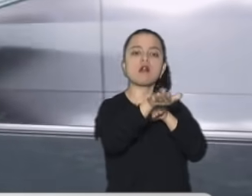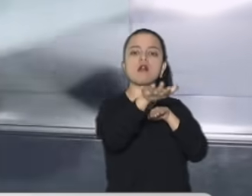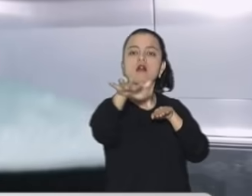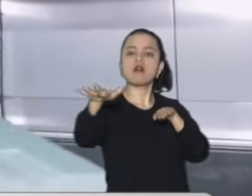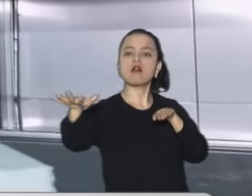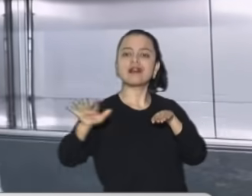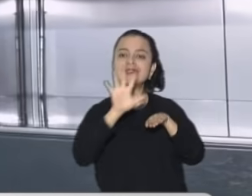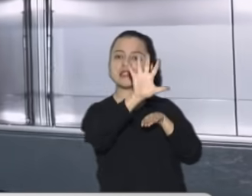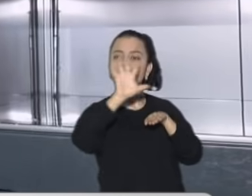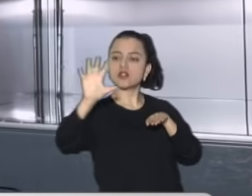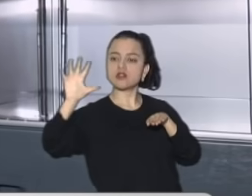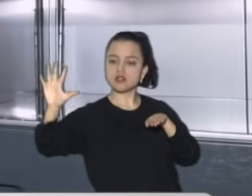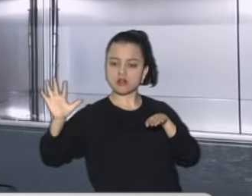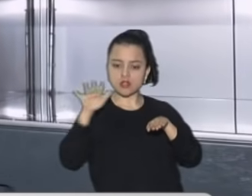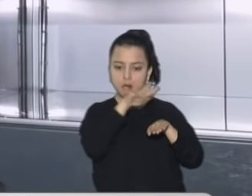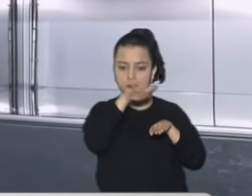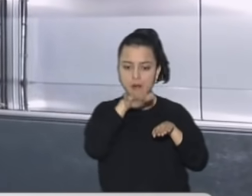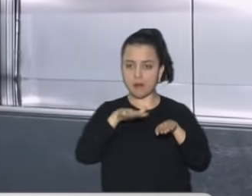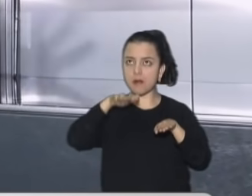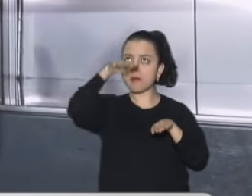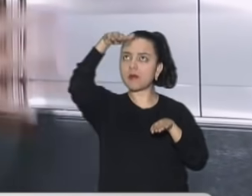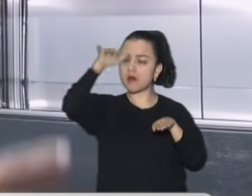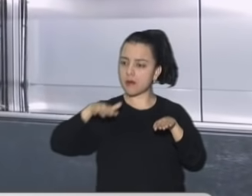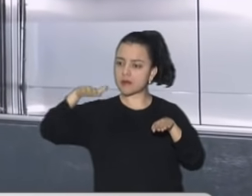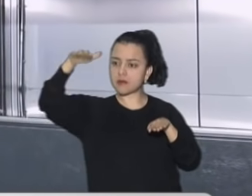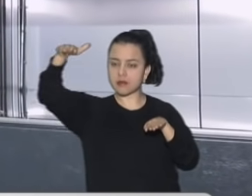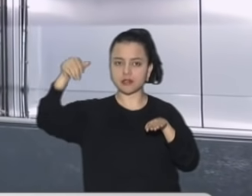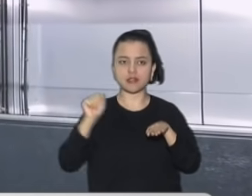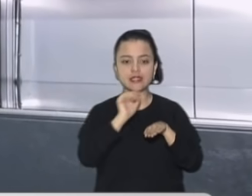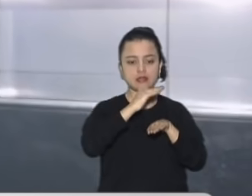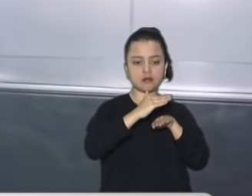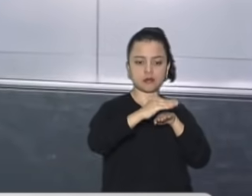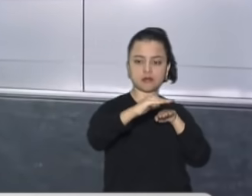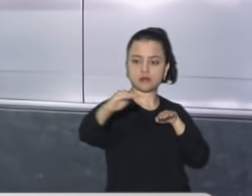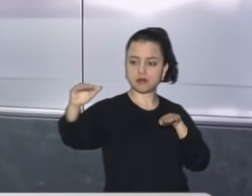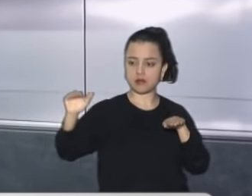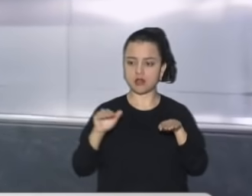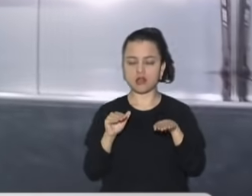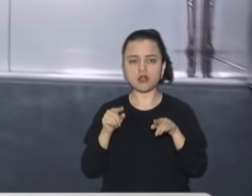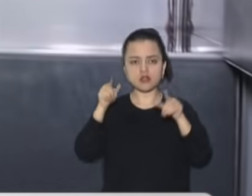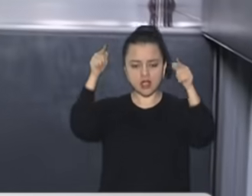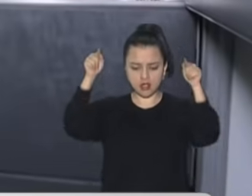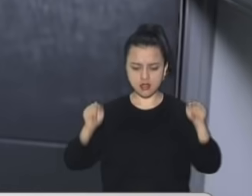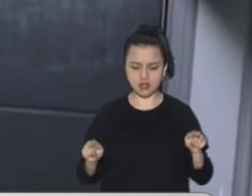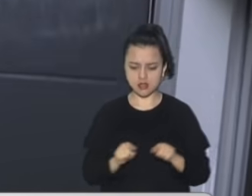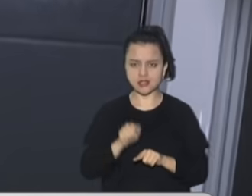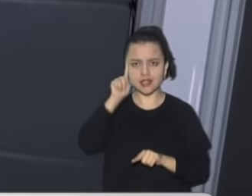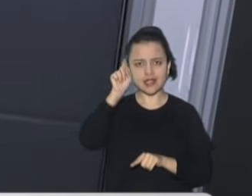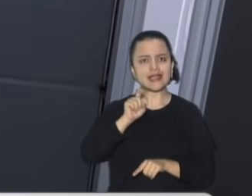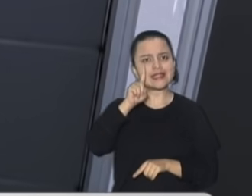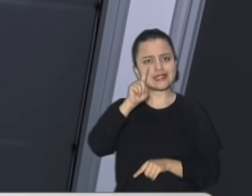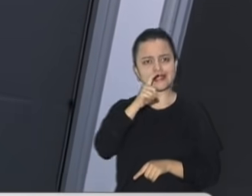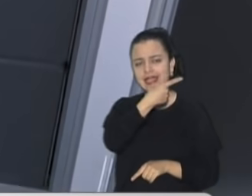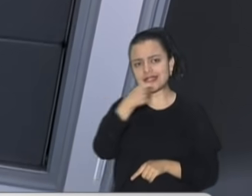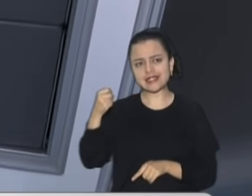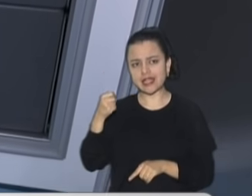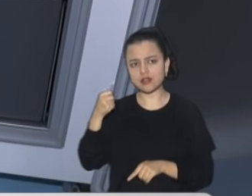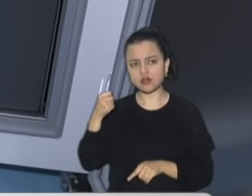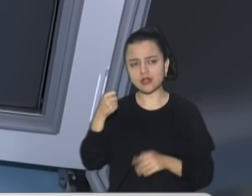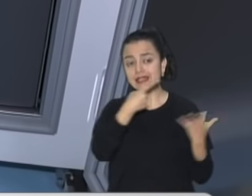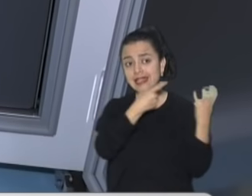sentido, en cada una de estas banderas. ¿Qué quiere decir? Que un ultracongelador de esta capacidad, que es de 600 litros, puede